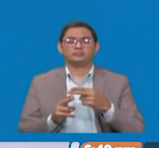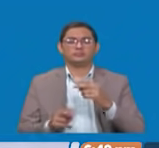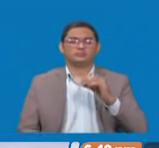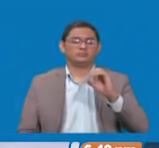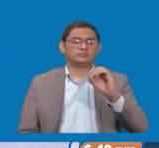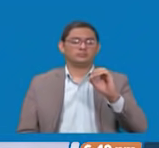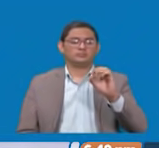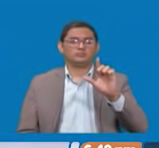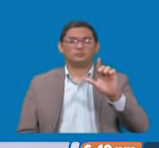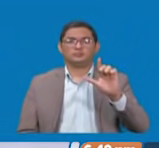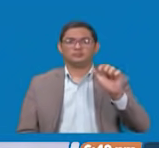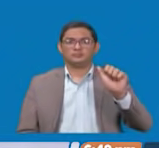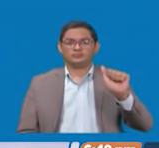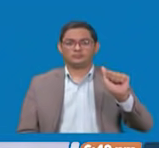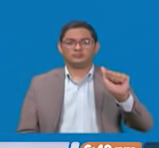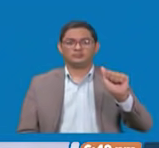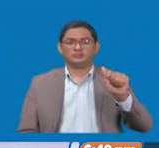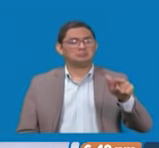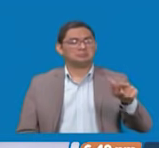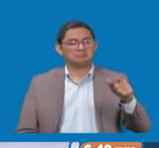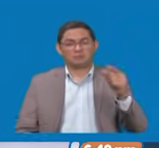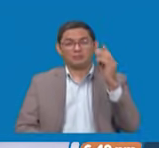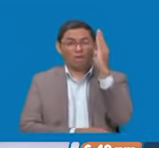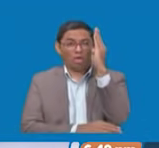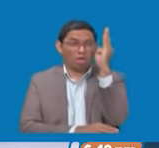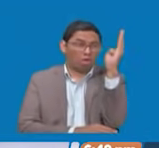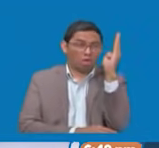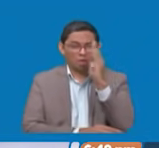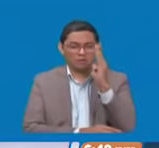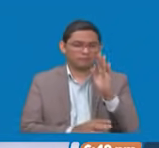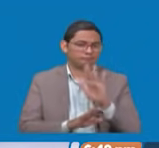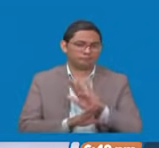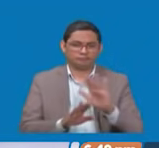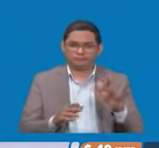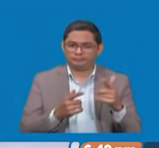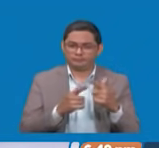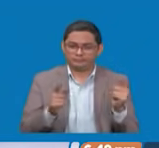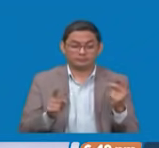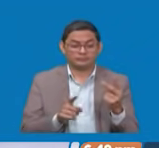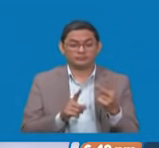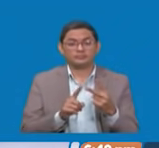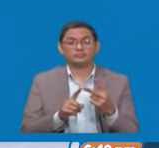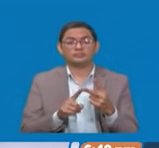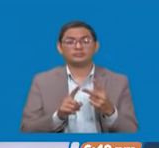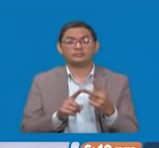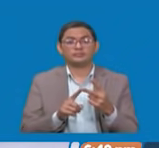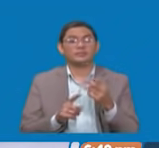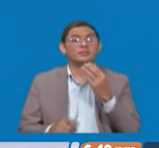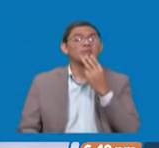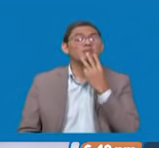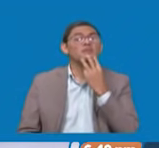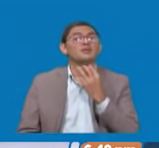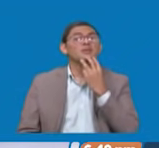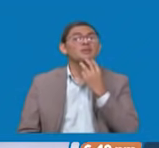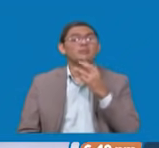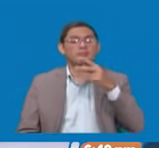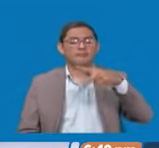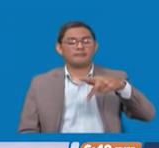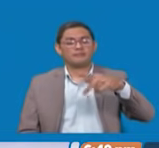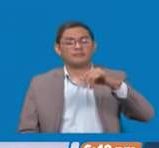ola en la provincia de coclé al igual que el distrito de pino gana el darién